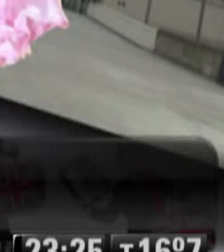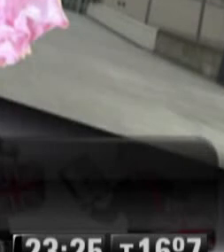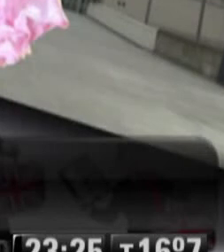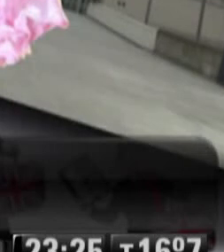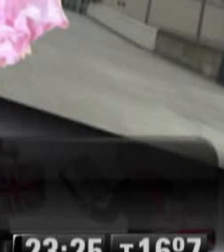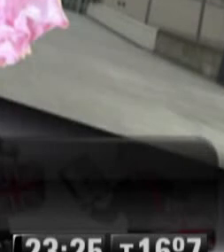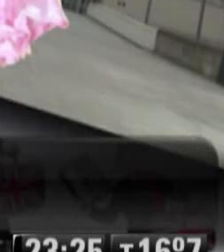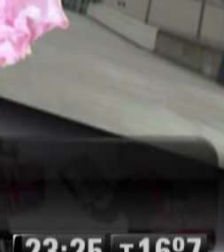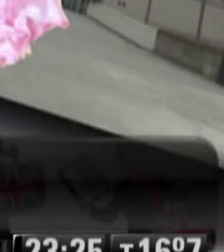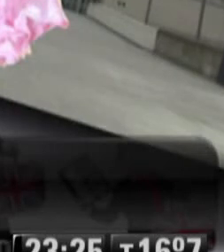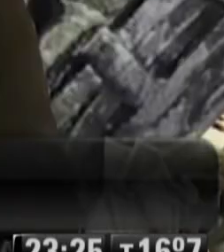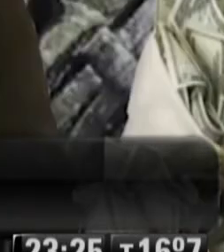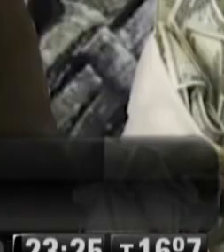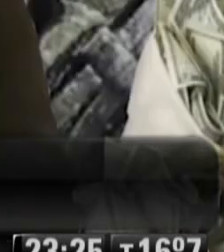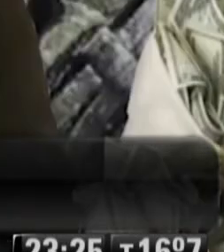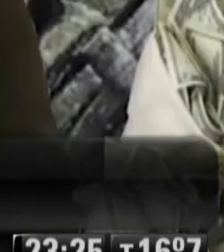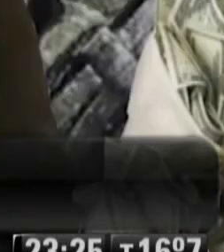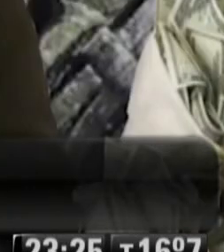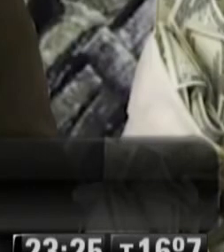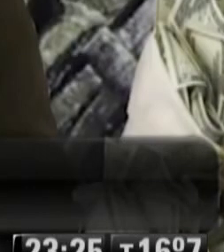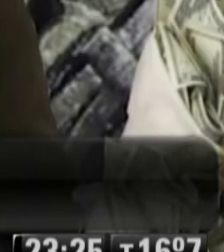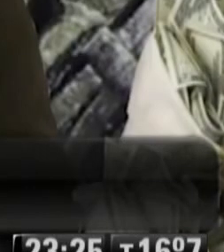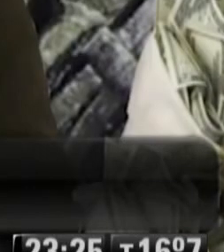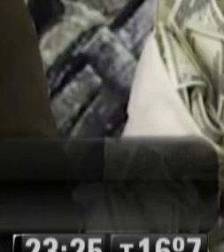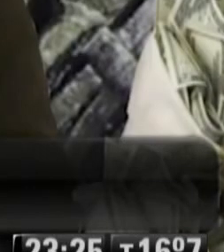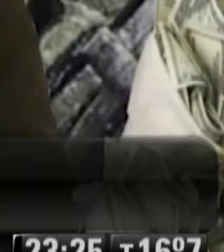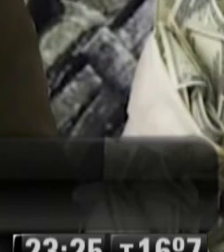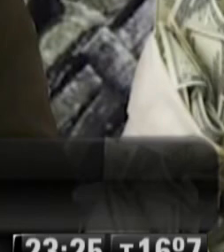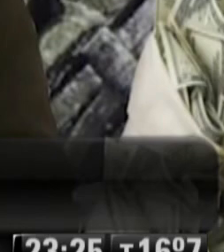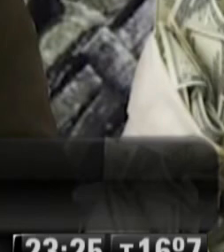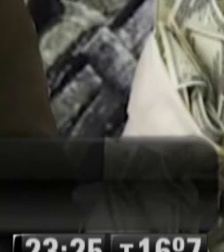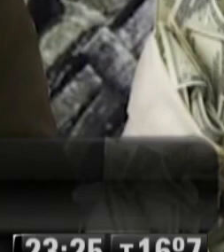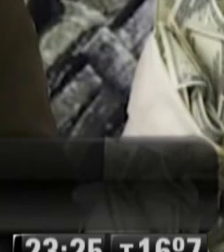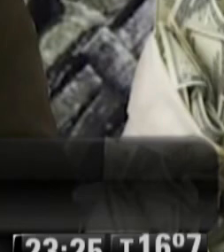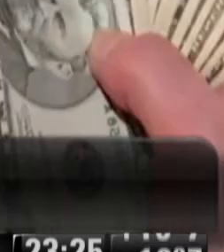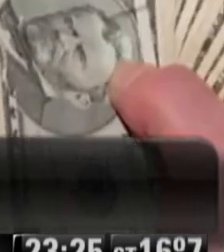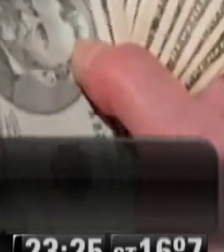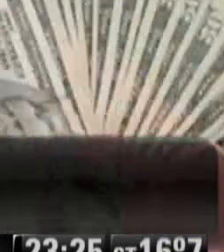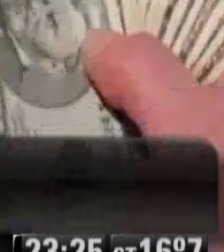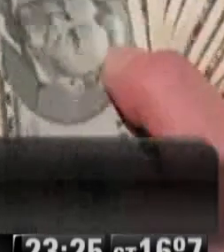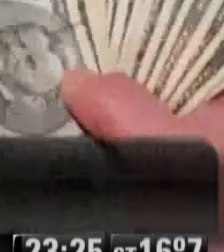Senator. Once our way down Wembley Way, once all the FIFA's bribed our pay, and Messi is an English.